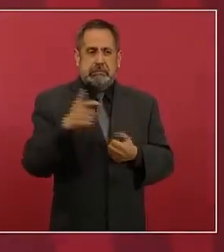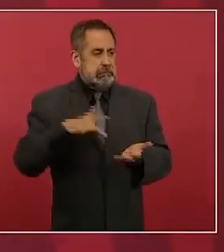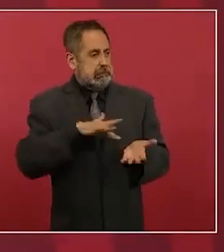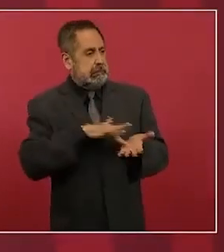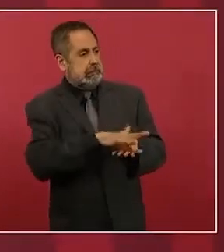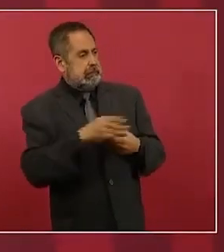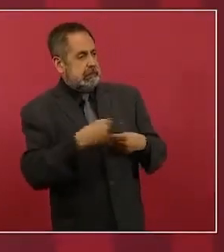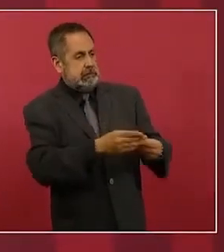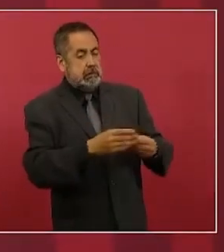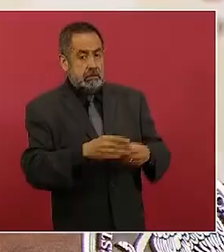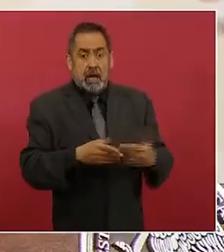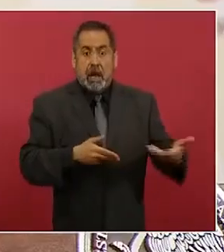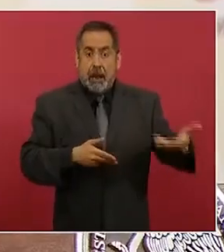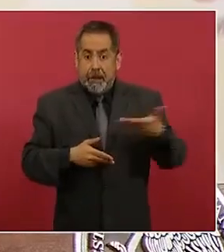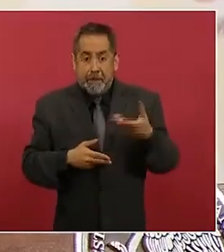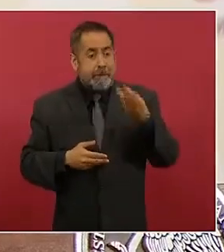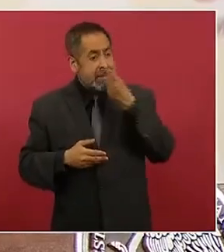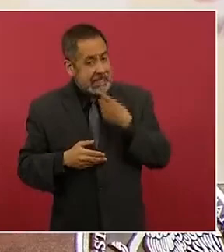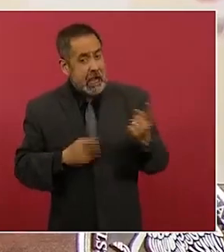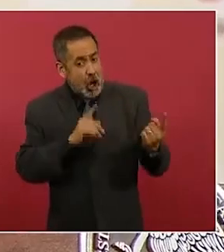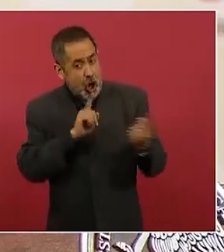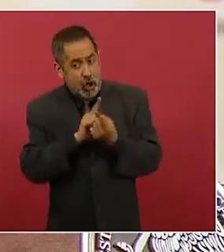porque me lo plantearon,